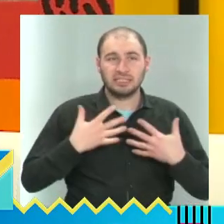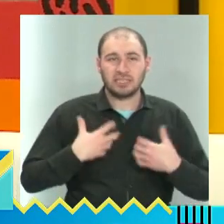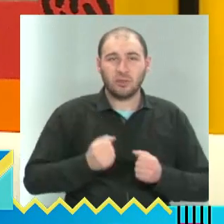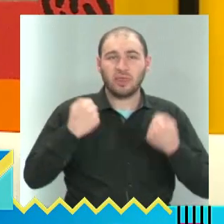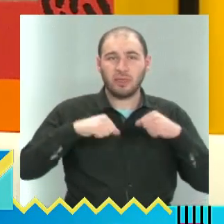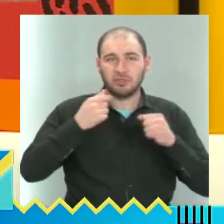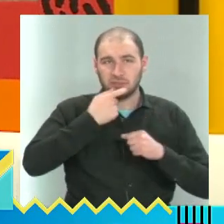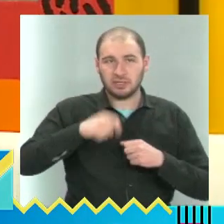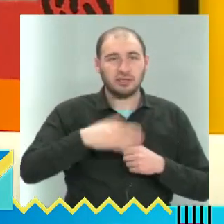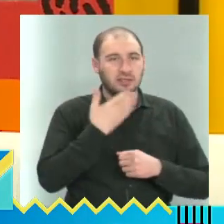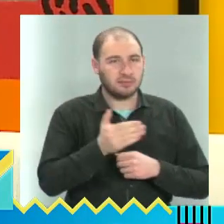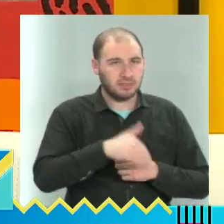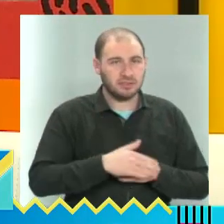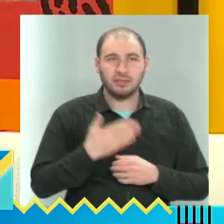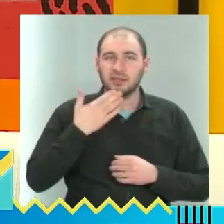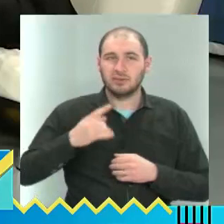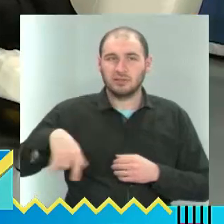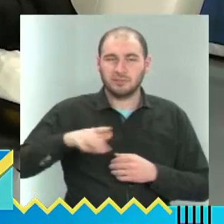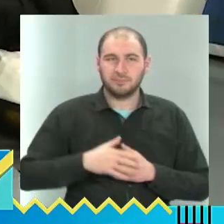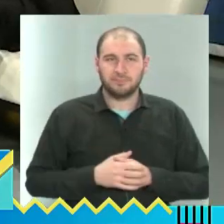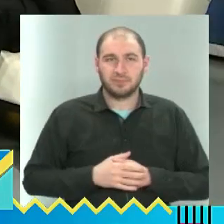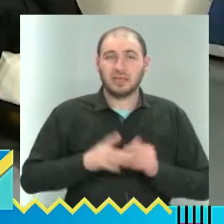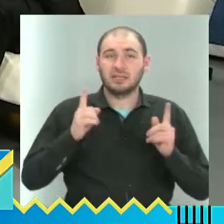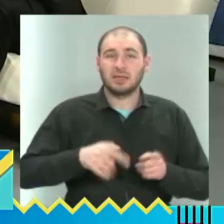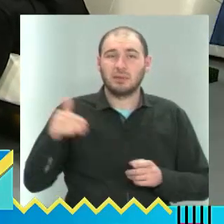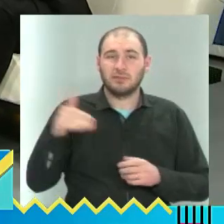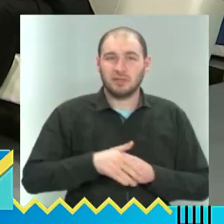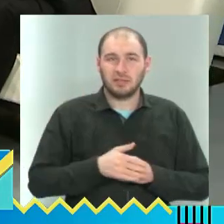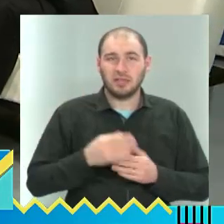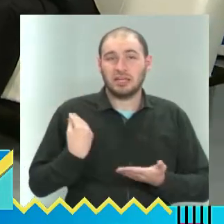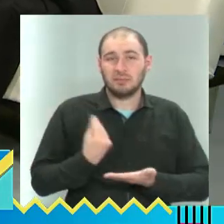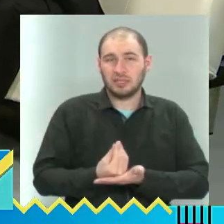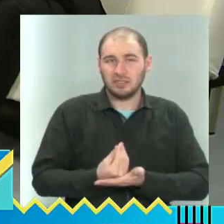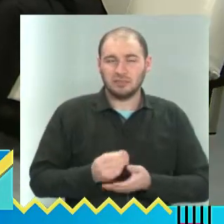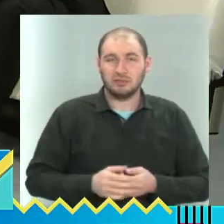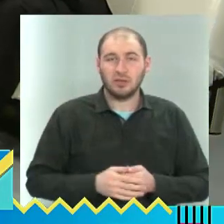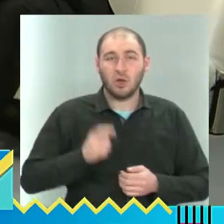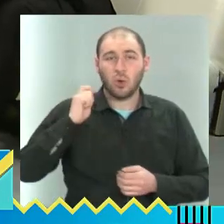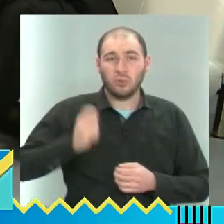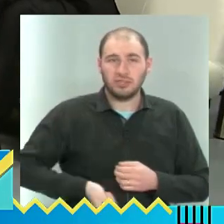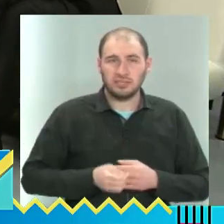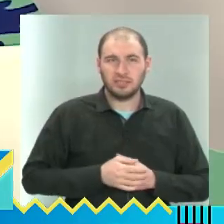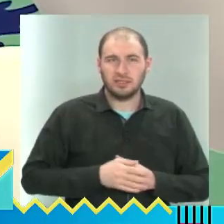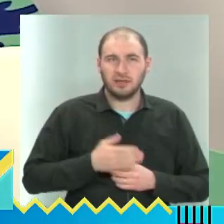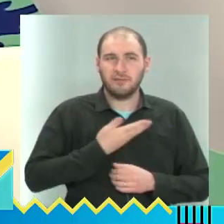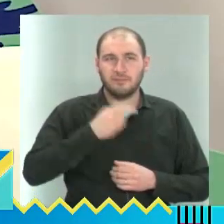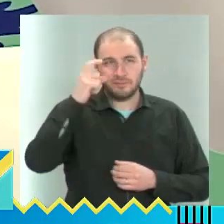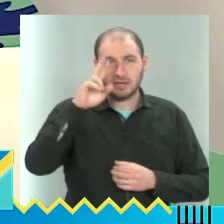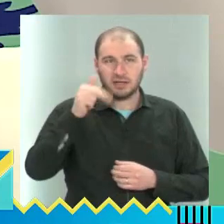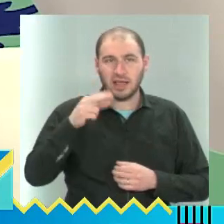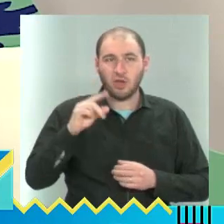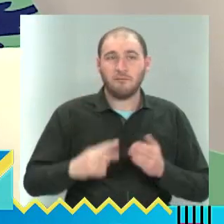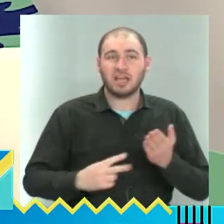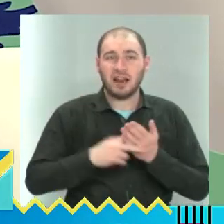y Deportes de la provincia. Muchísimas gracias, Darío. Gracias a ustedes por la invitación. Y también tenemos al representante de la Justicia. Está con nosotros Fernando Alcaraz,